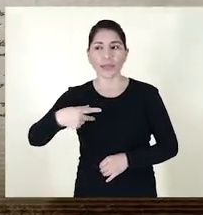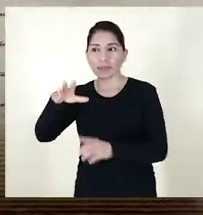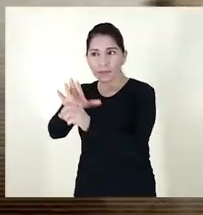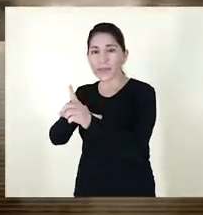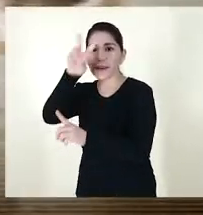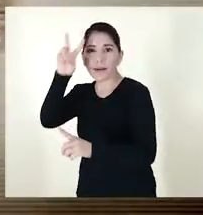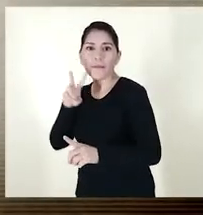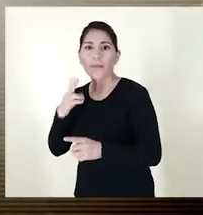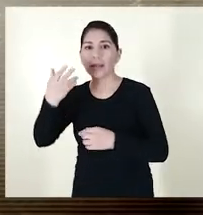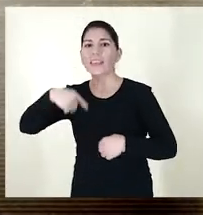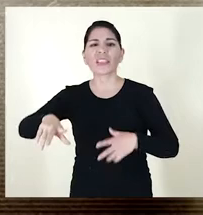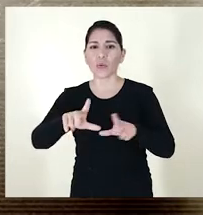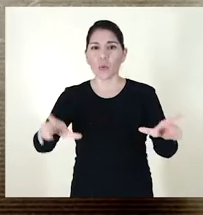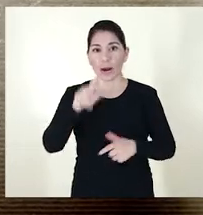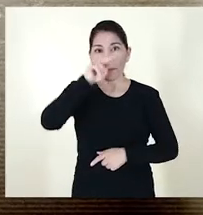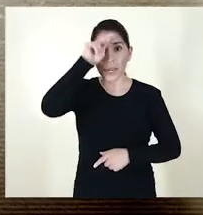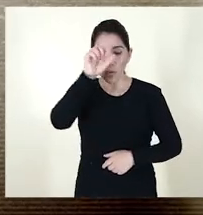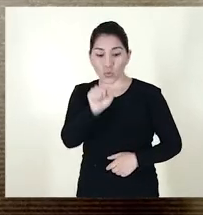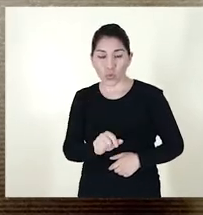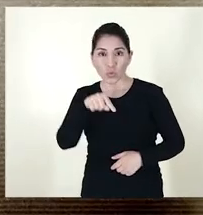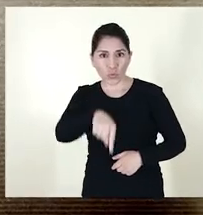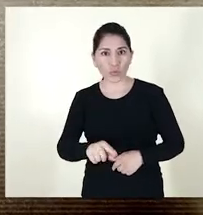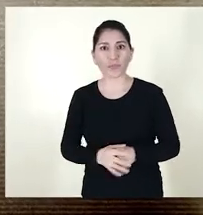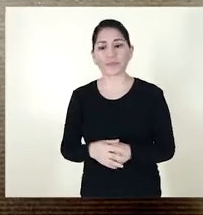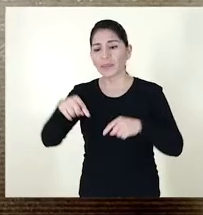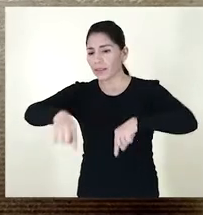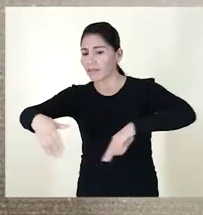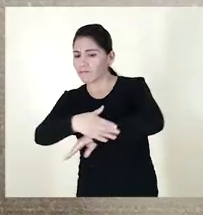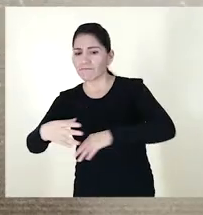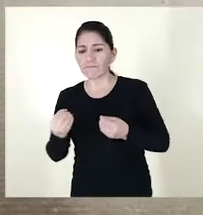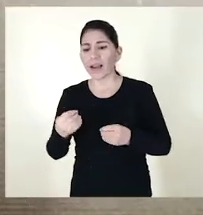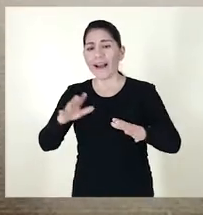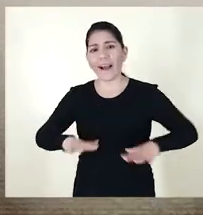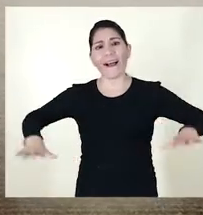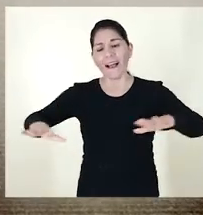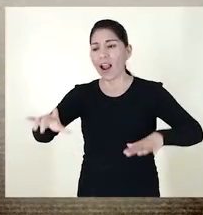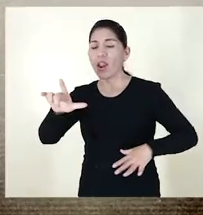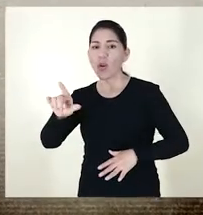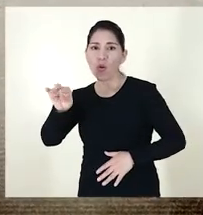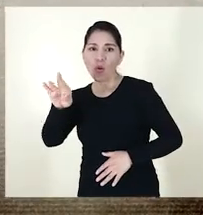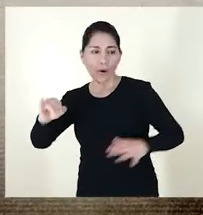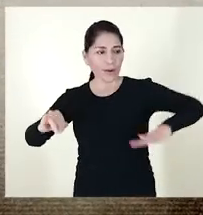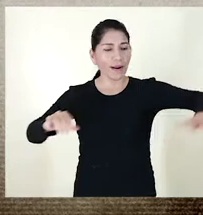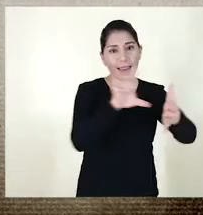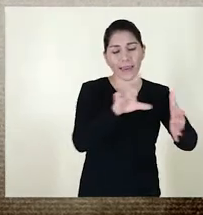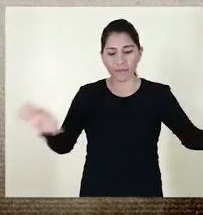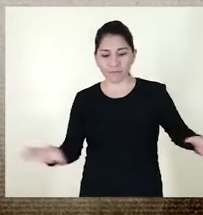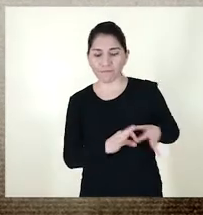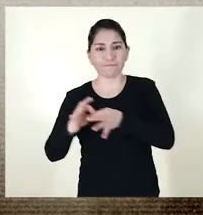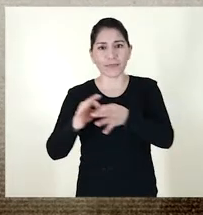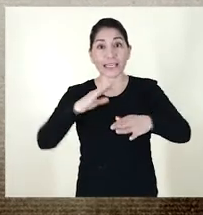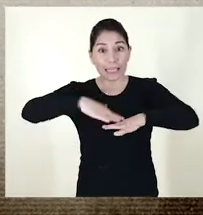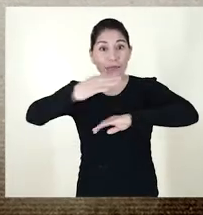virgen cuya devoción proviene del sur del Perú. Y es fácil entender esto si sabemos que esta era la vía para conectar Lima con Lurín al sur y de